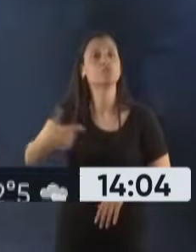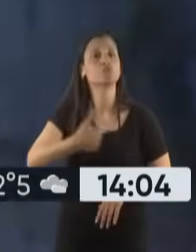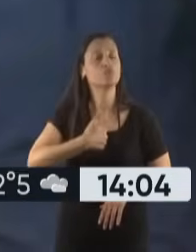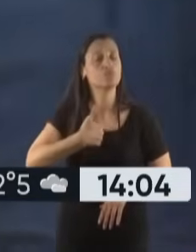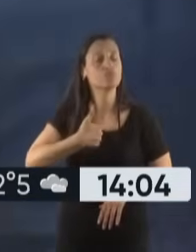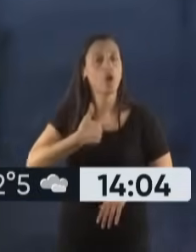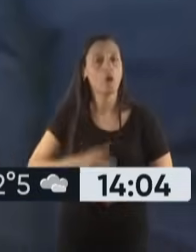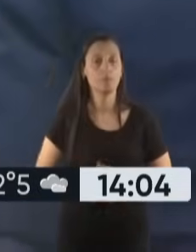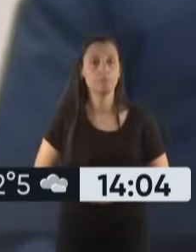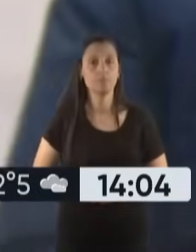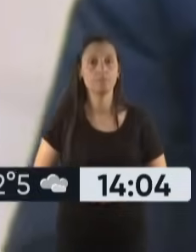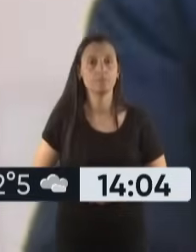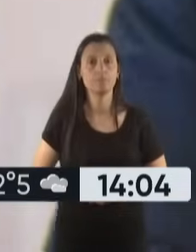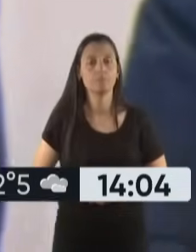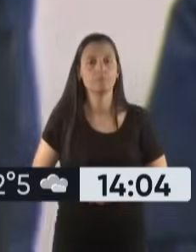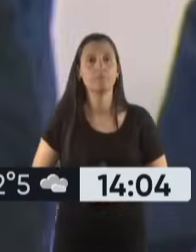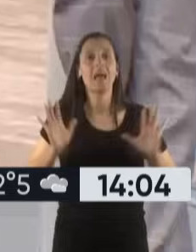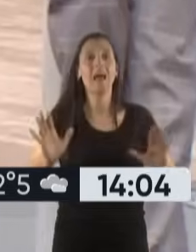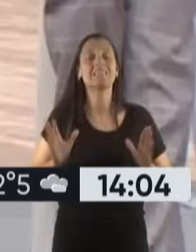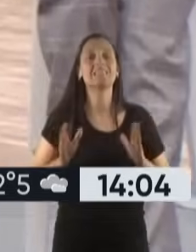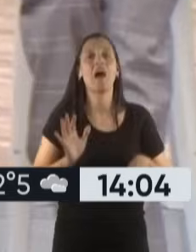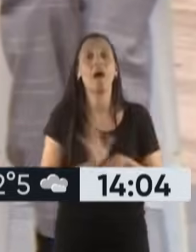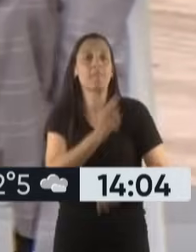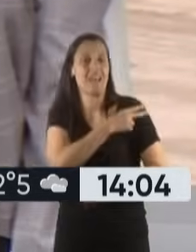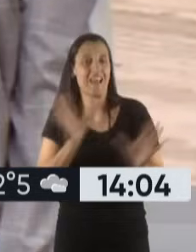15 años atrás, yo dejaba de ser jefe de gabinete,